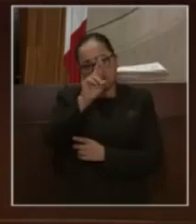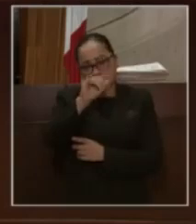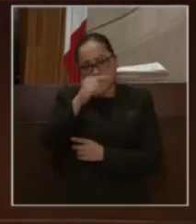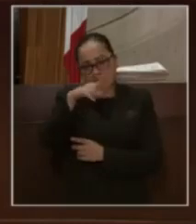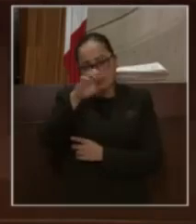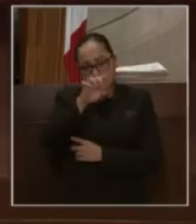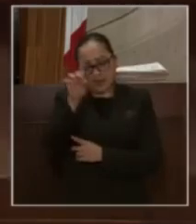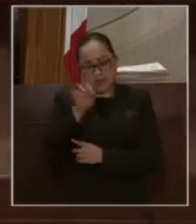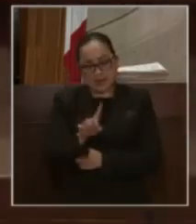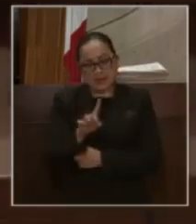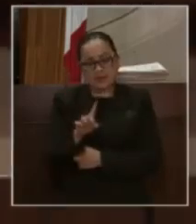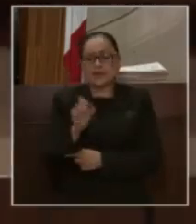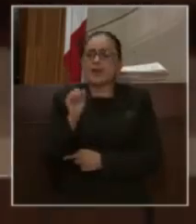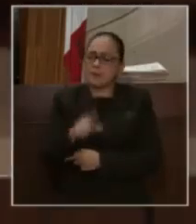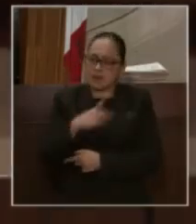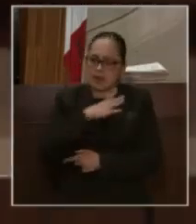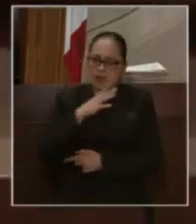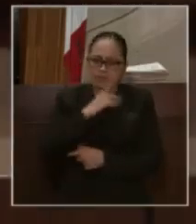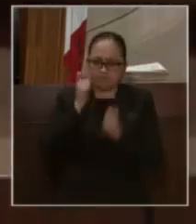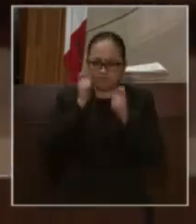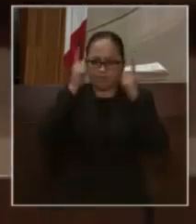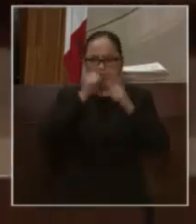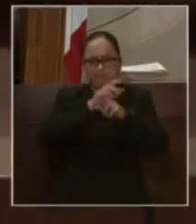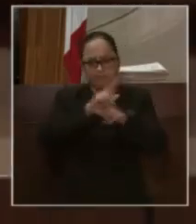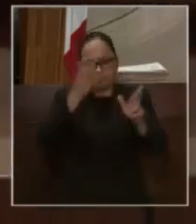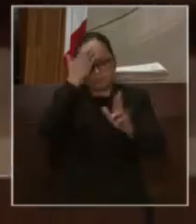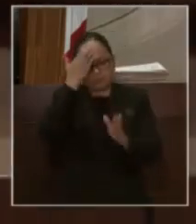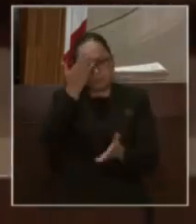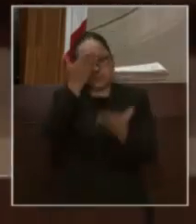igualmente sumarme al reconocimiento por